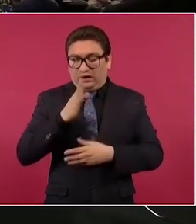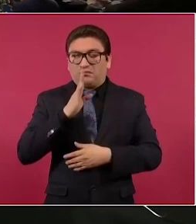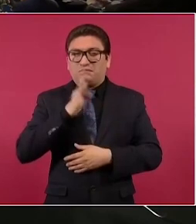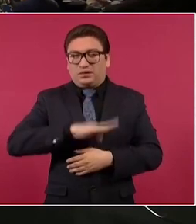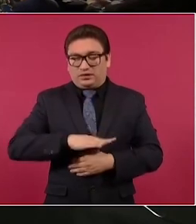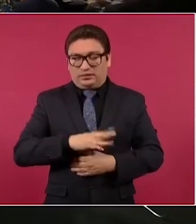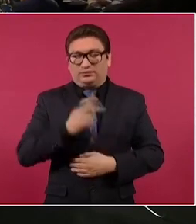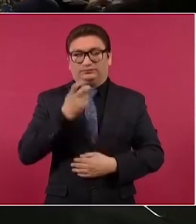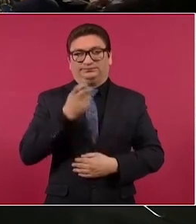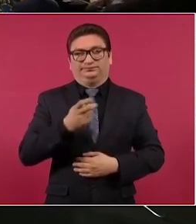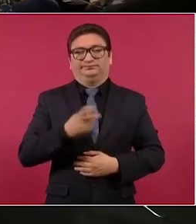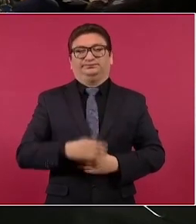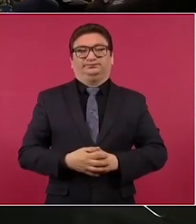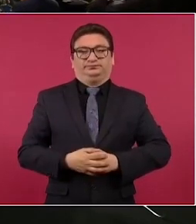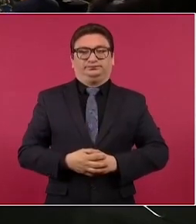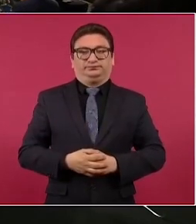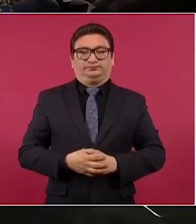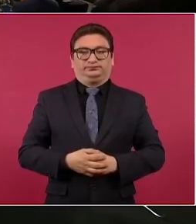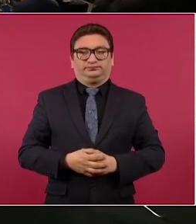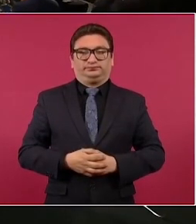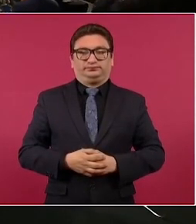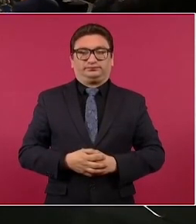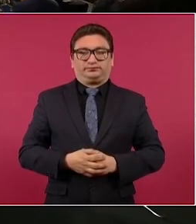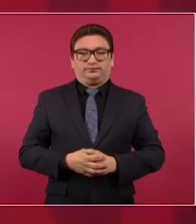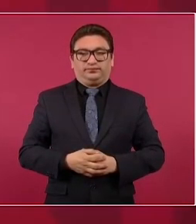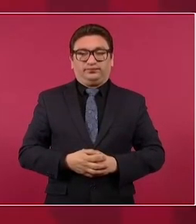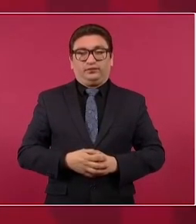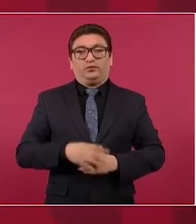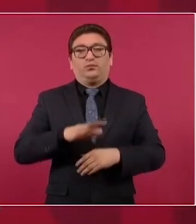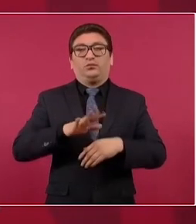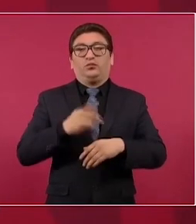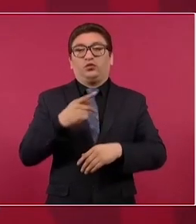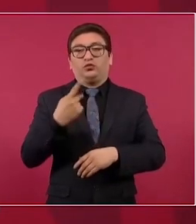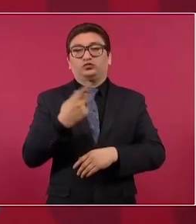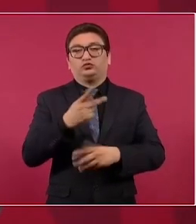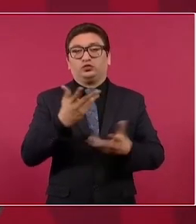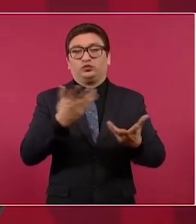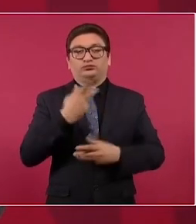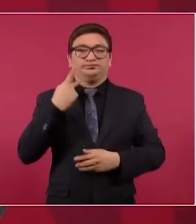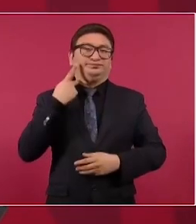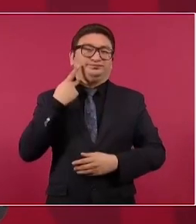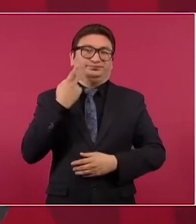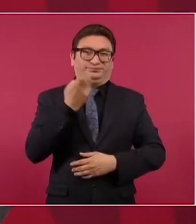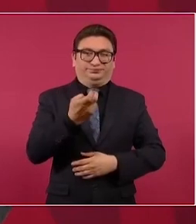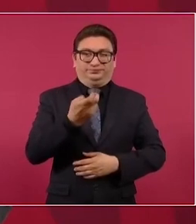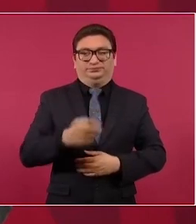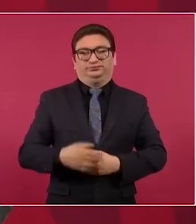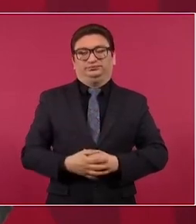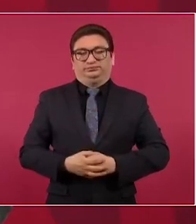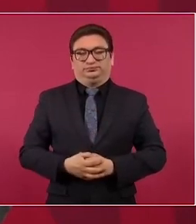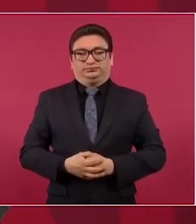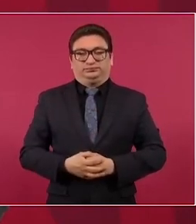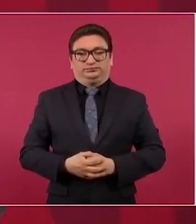bajezas de estos políticos